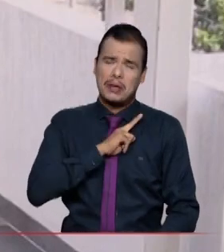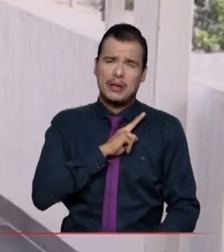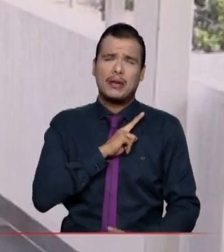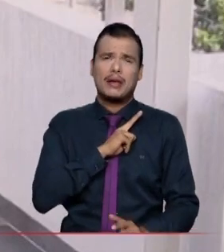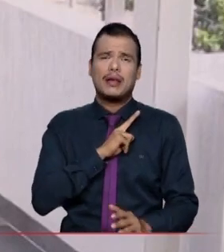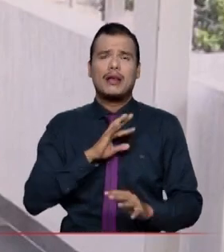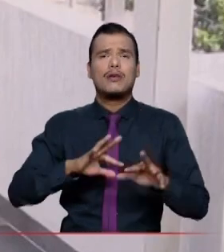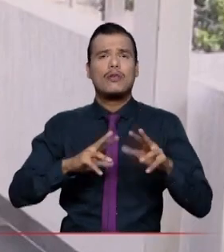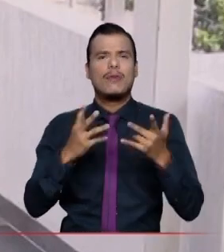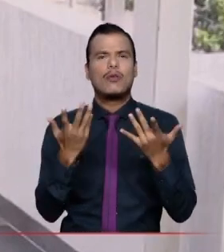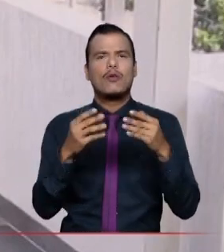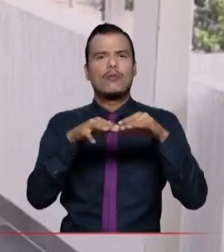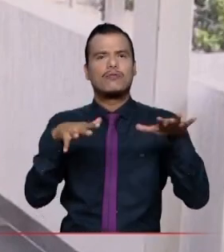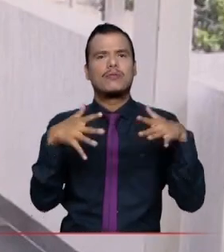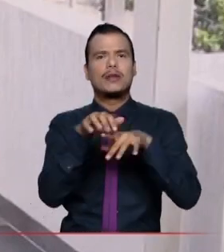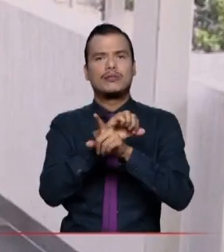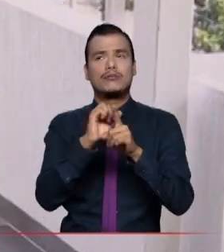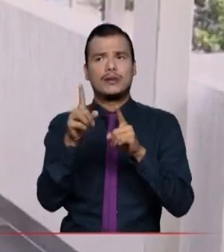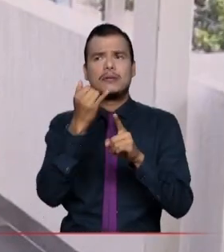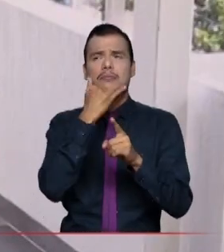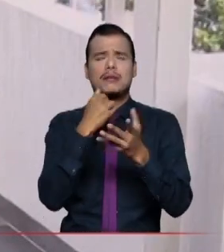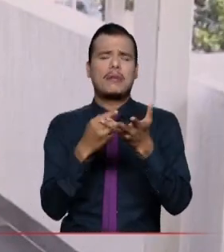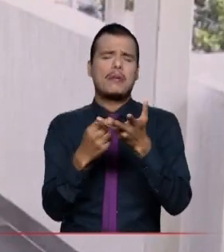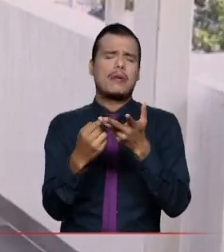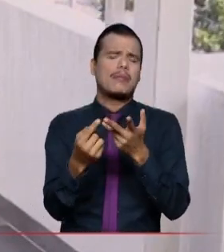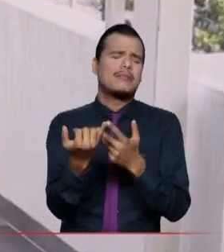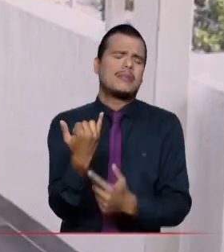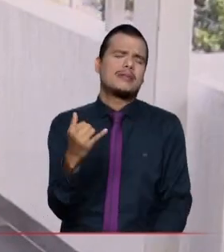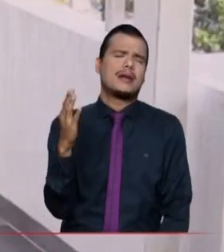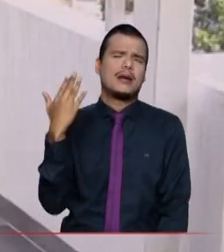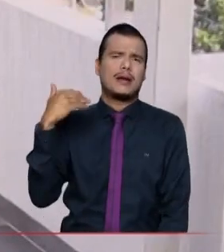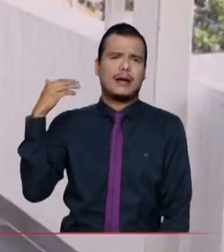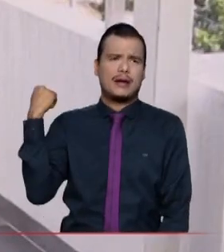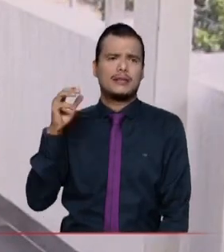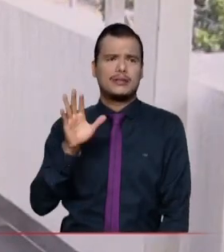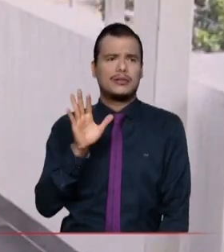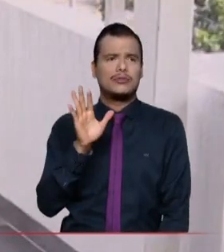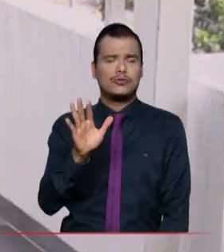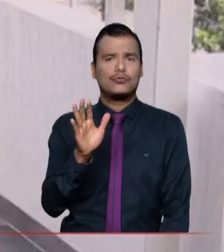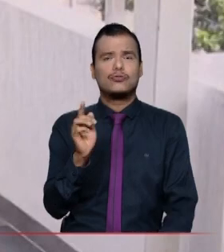delitos de homicidio, concierto para delinquir, falsedad en documento privado,